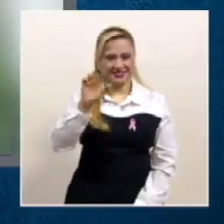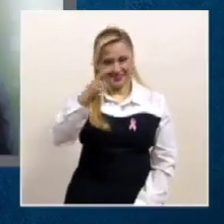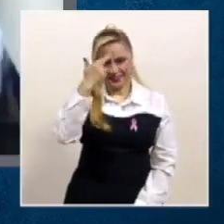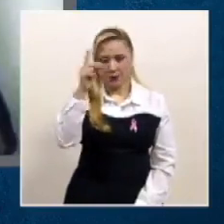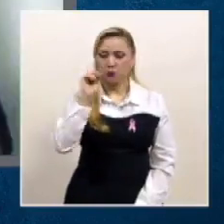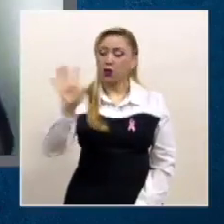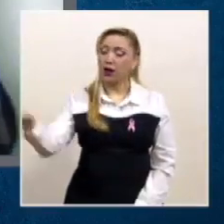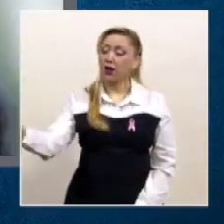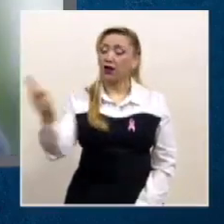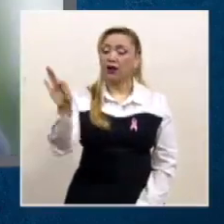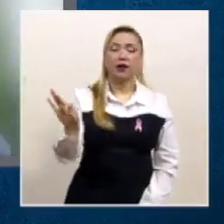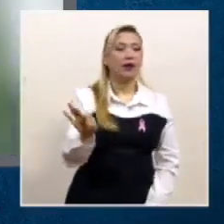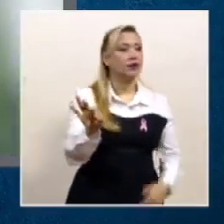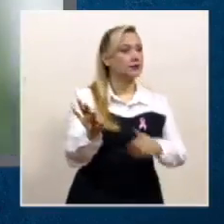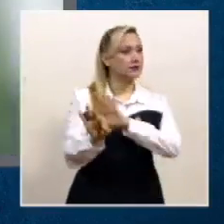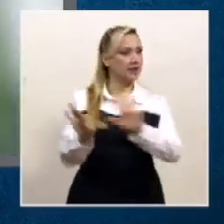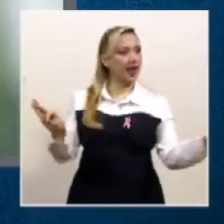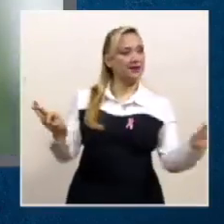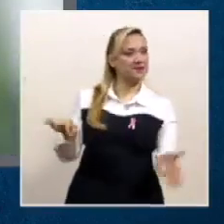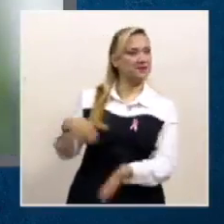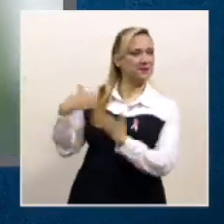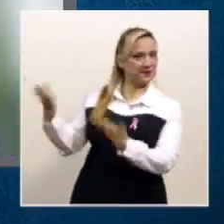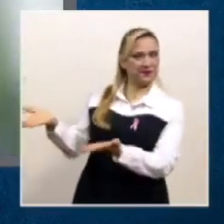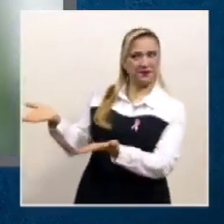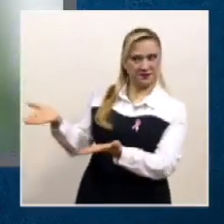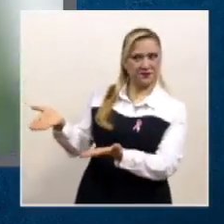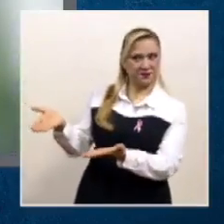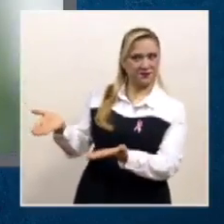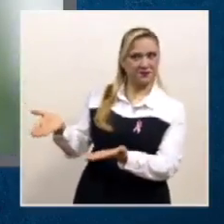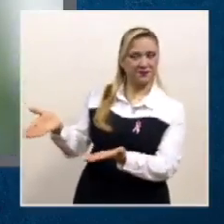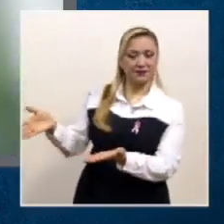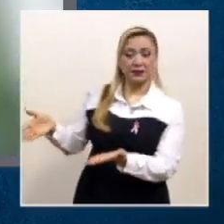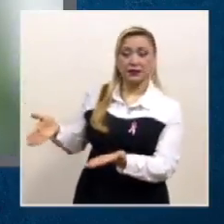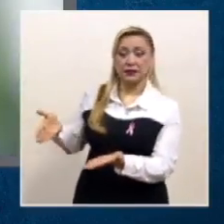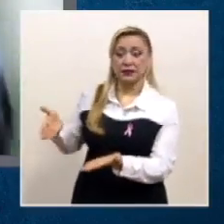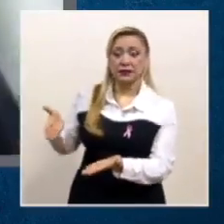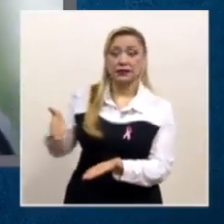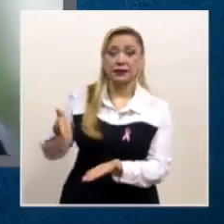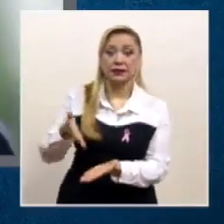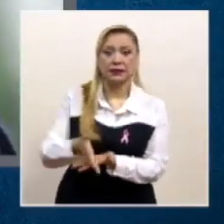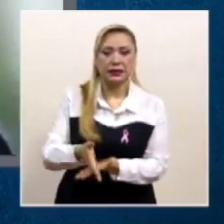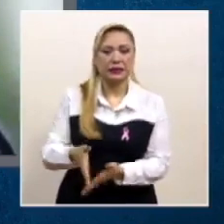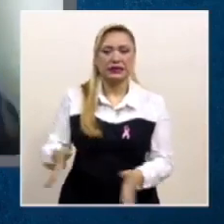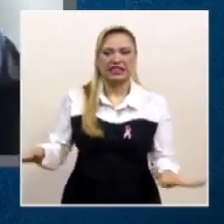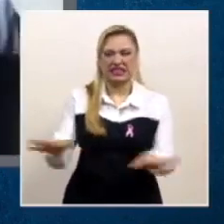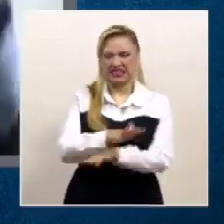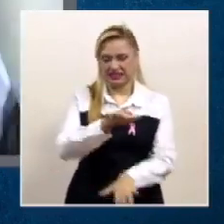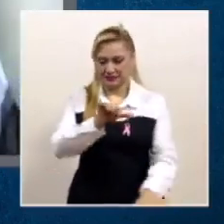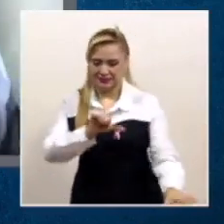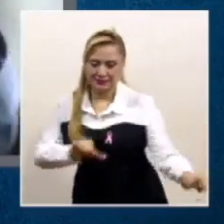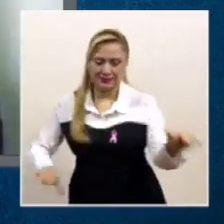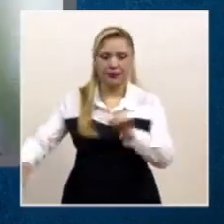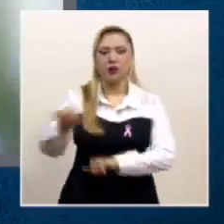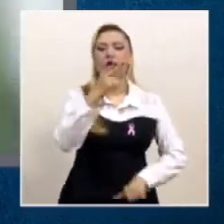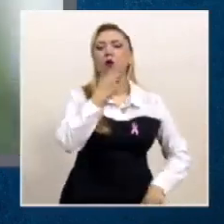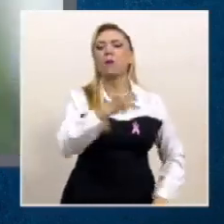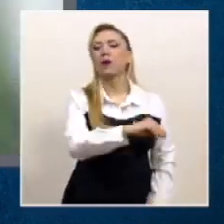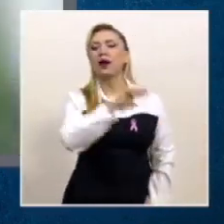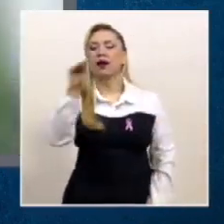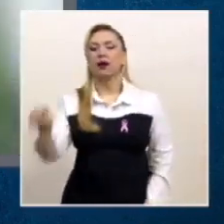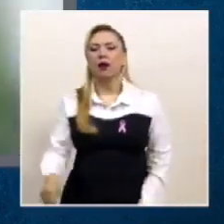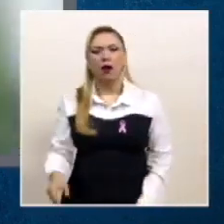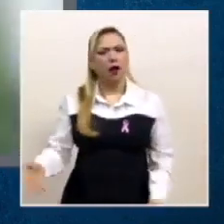mujer como la titular de la fórmula, pero ya cuando llegaba y era electa, cambiaban al suplente, que era un hombre, y que